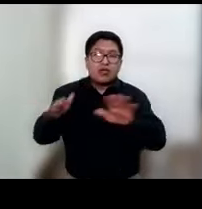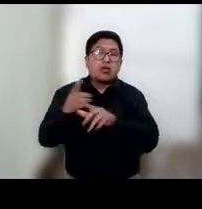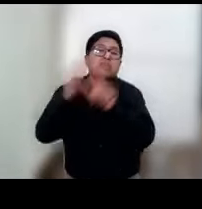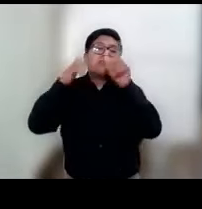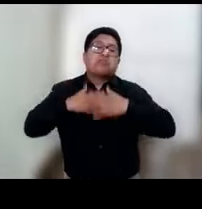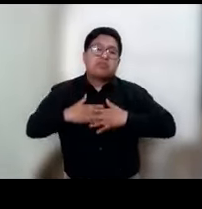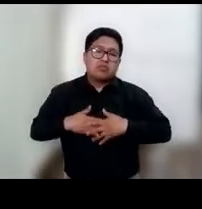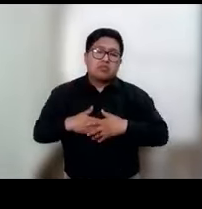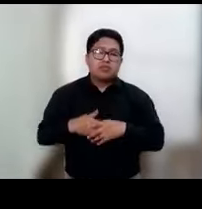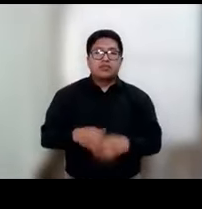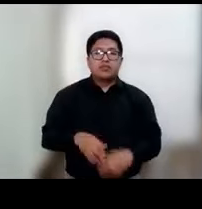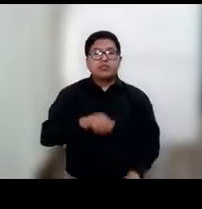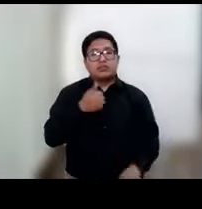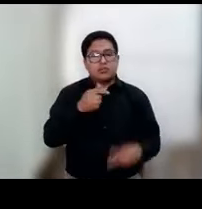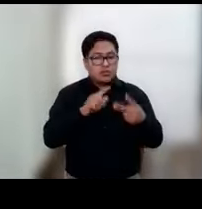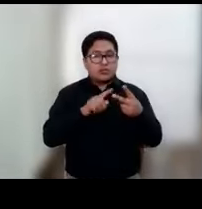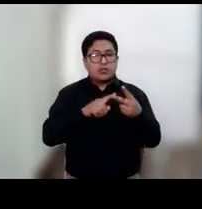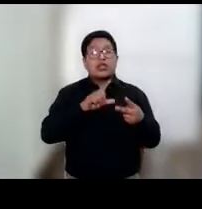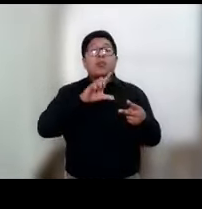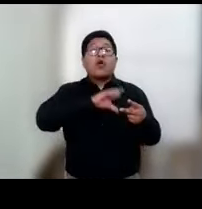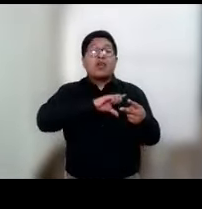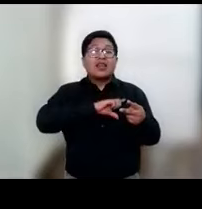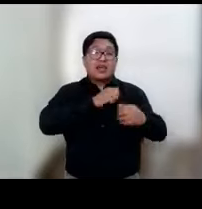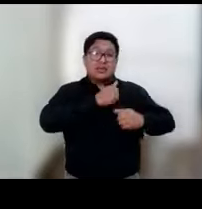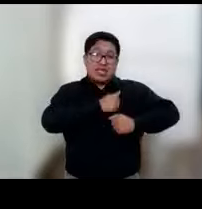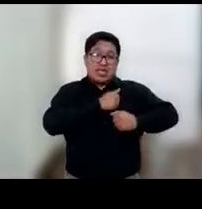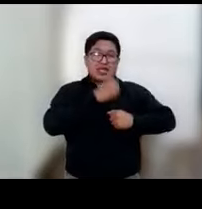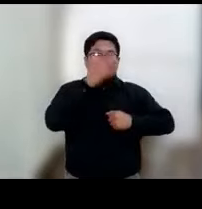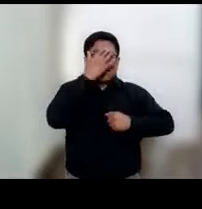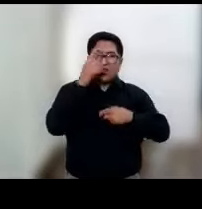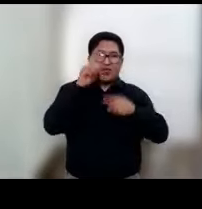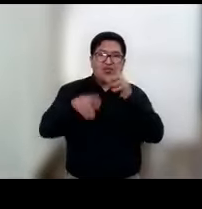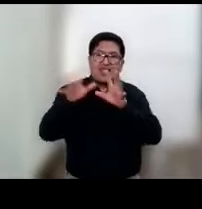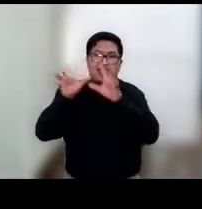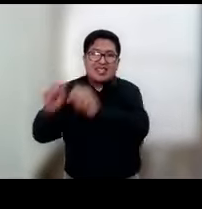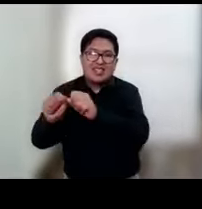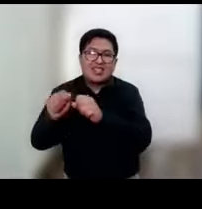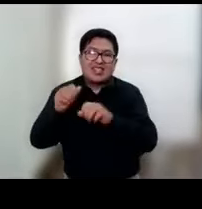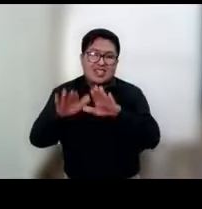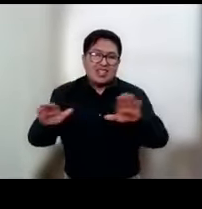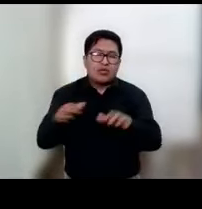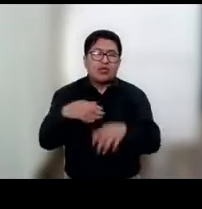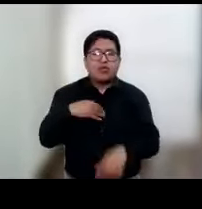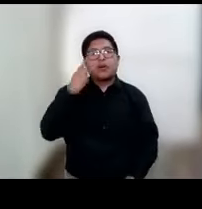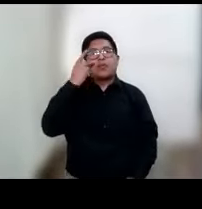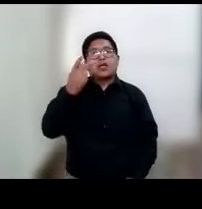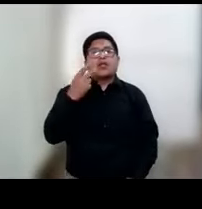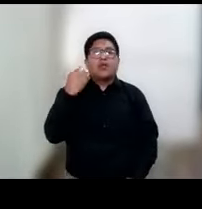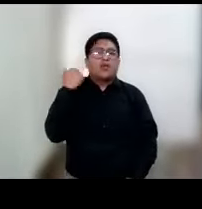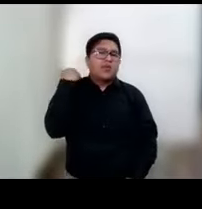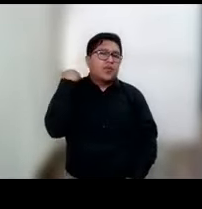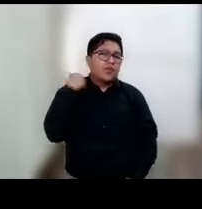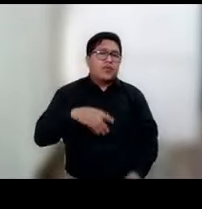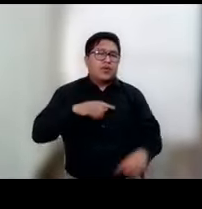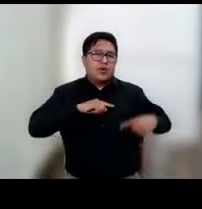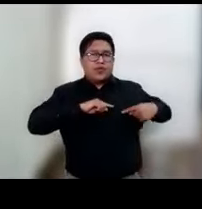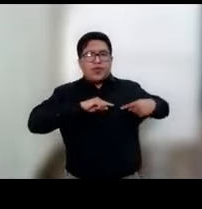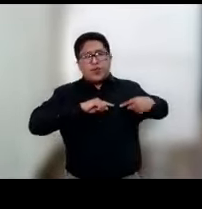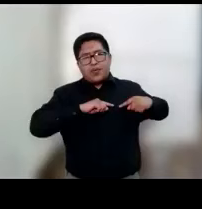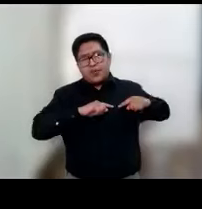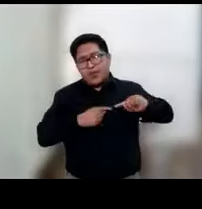la policía y los militares no perseguían niños no es cierto hemos visto imágenes tan dolorosas del año pasado